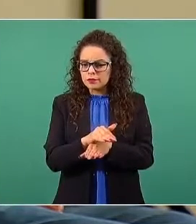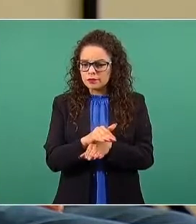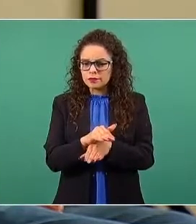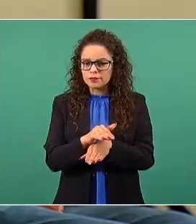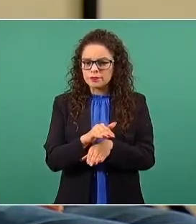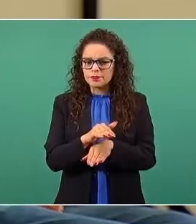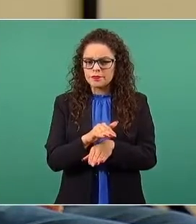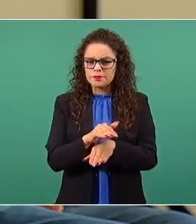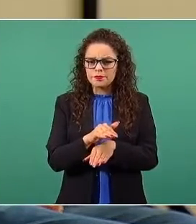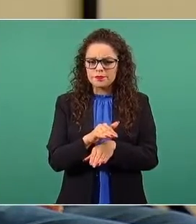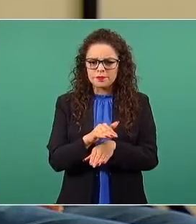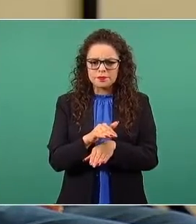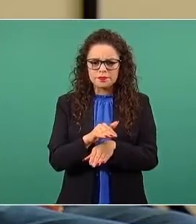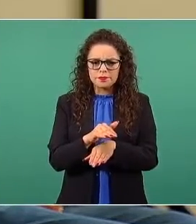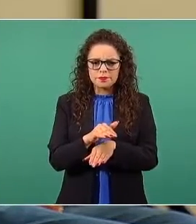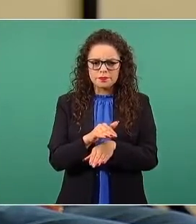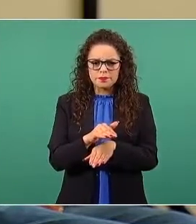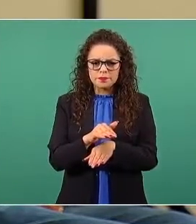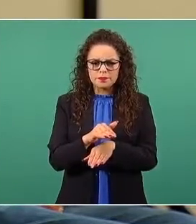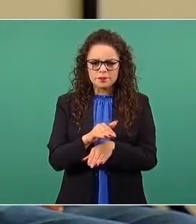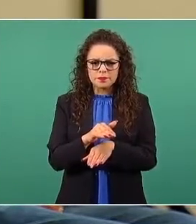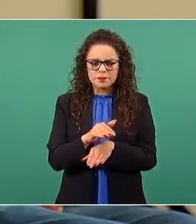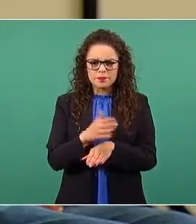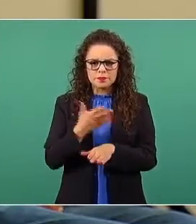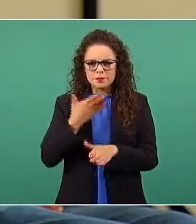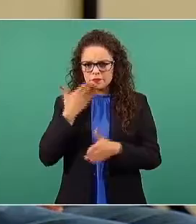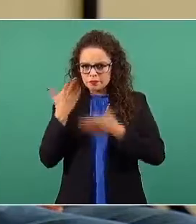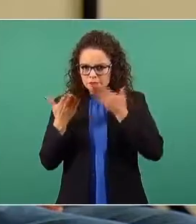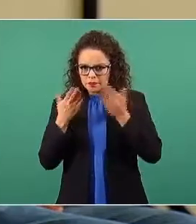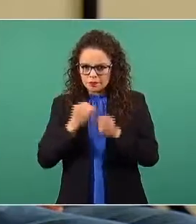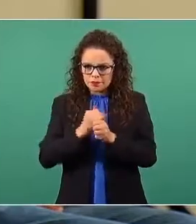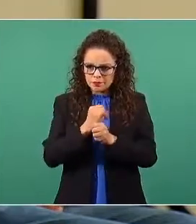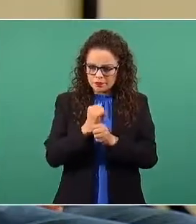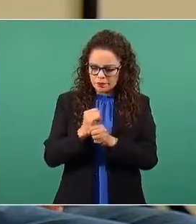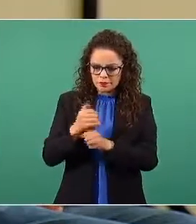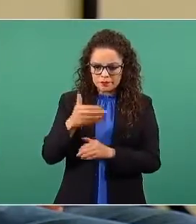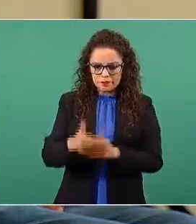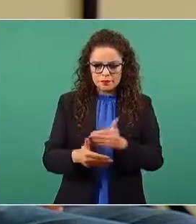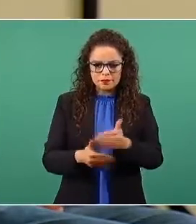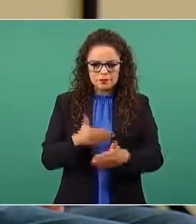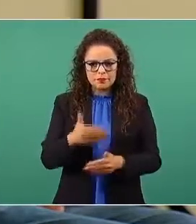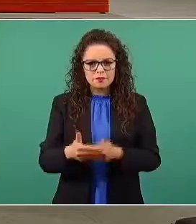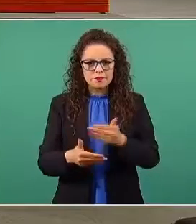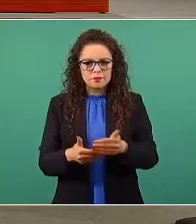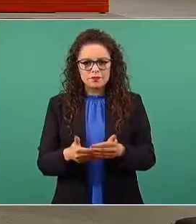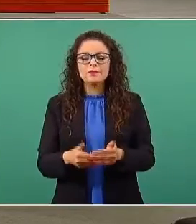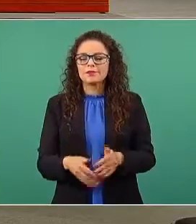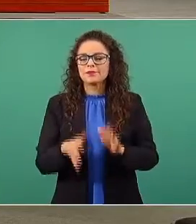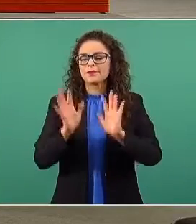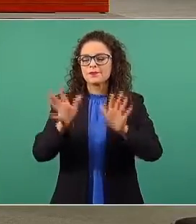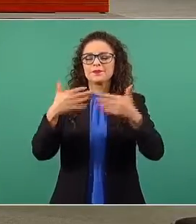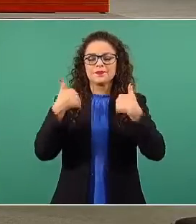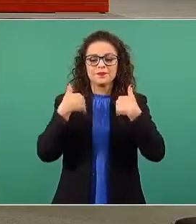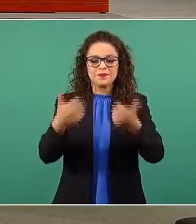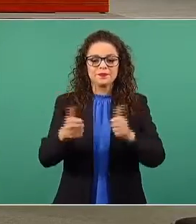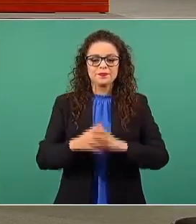a los estudios clínicos y los avances que se están haciendo. Correcto.